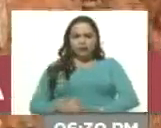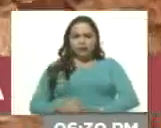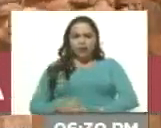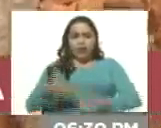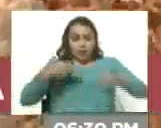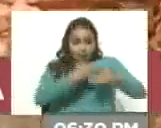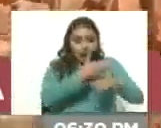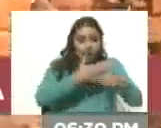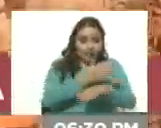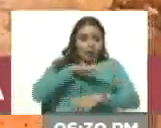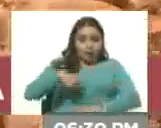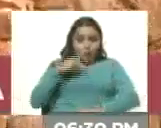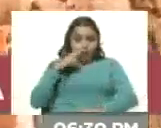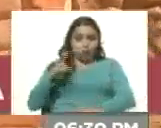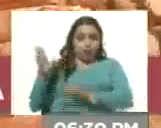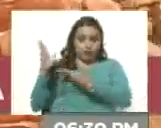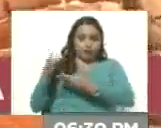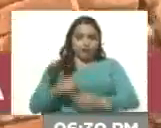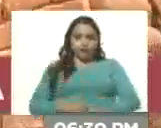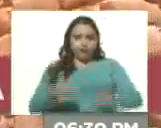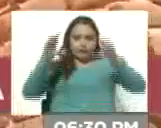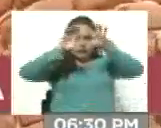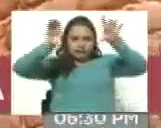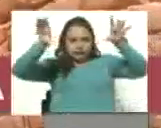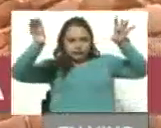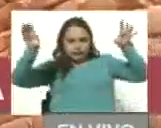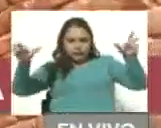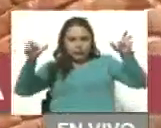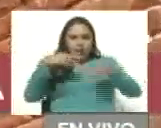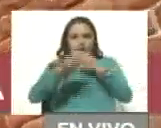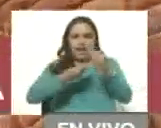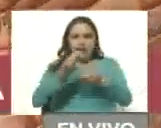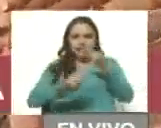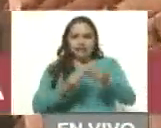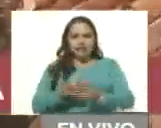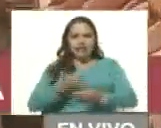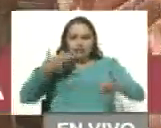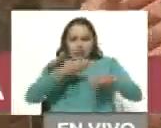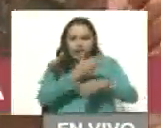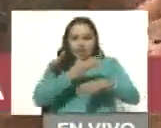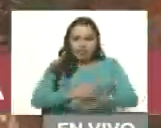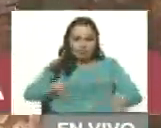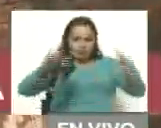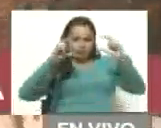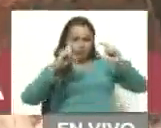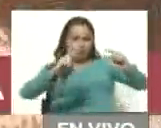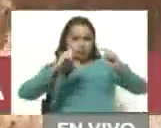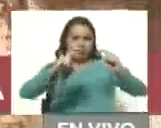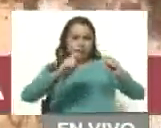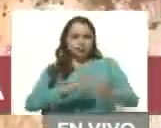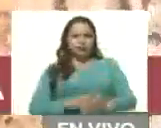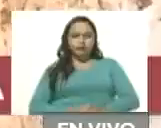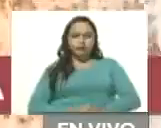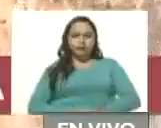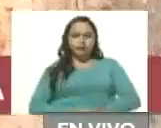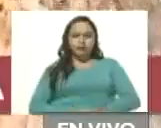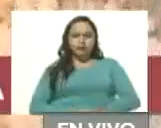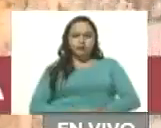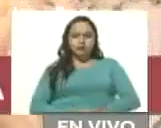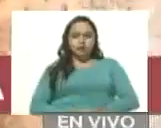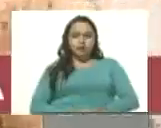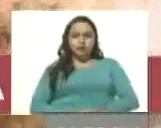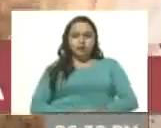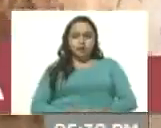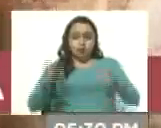que podemos observar allí los dinteles el grosor de los dinteles de madera y sobre esos